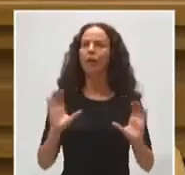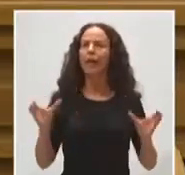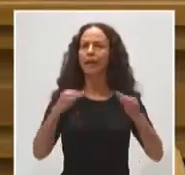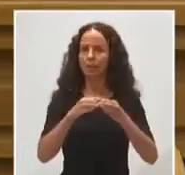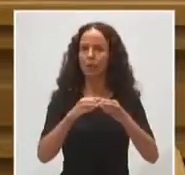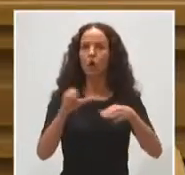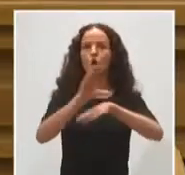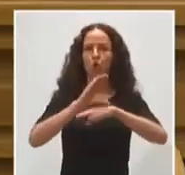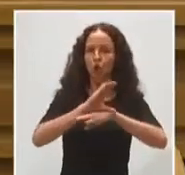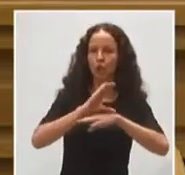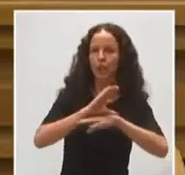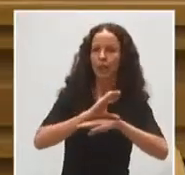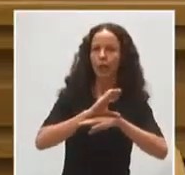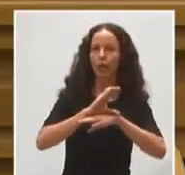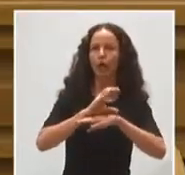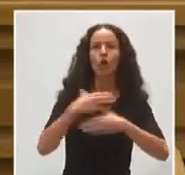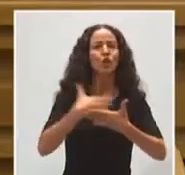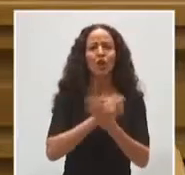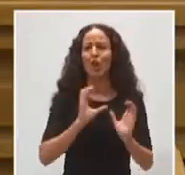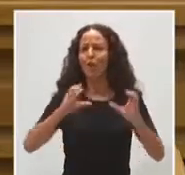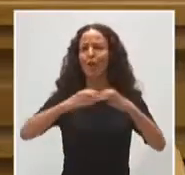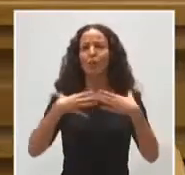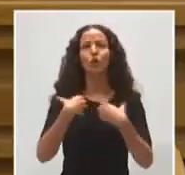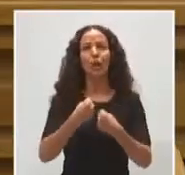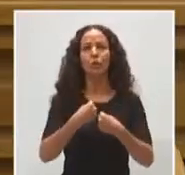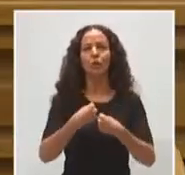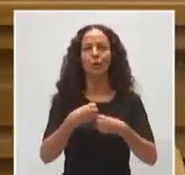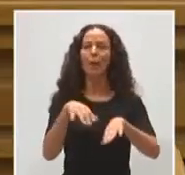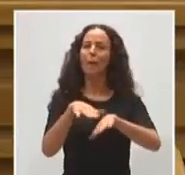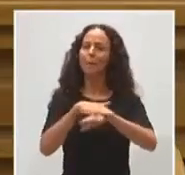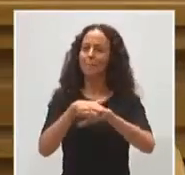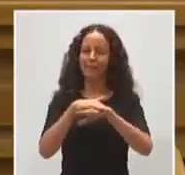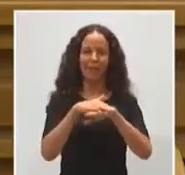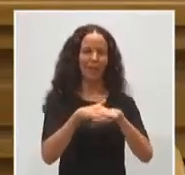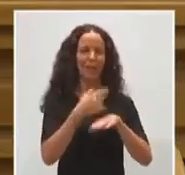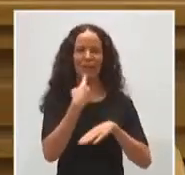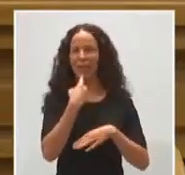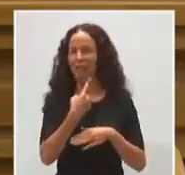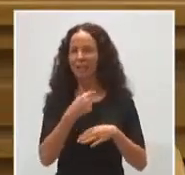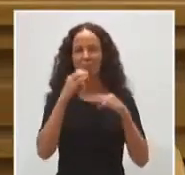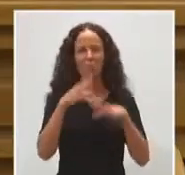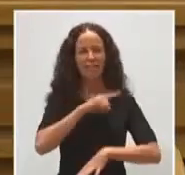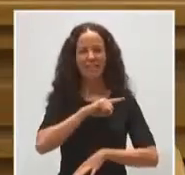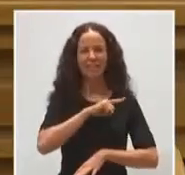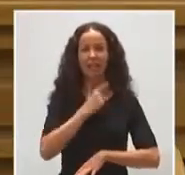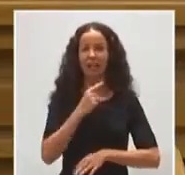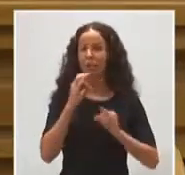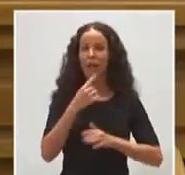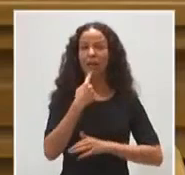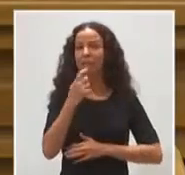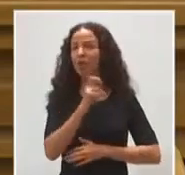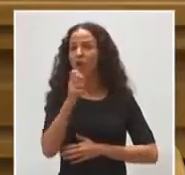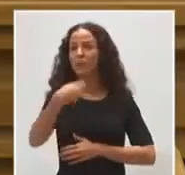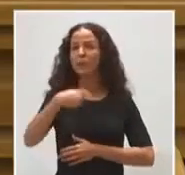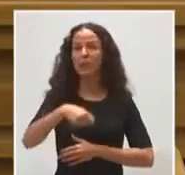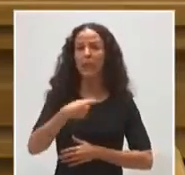consejero todo el equipo de salud perdonen que lo diga como lo siento lo han dicho otros presidentes solo escucha la